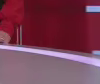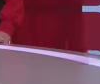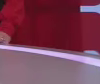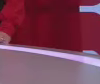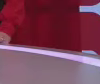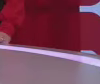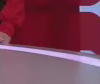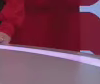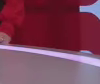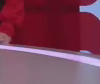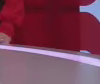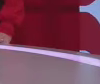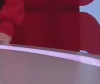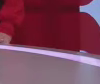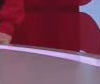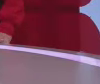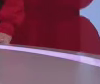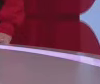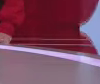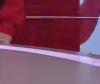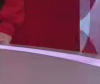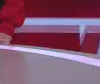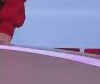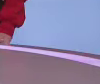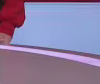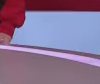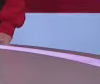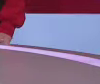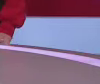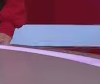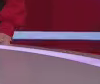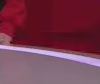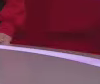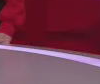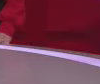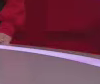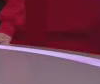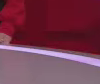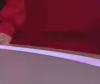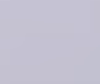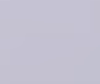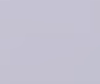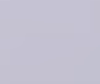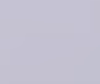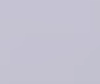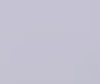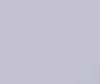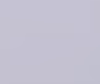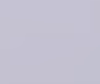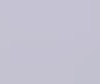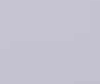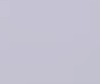Y hoy el presidente López Obrador brindó su quinto informe de gobierno, el último antes de las elecciones del próximo mes de junio.